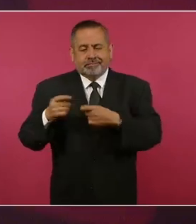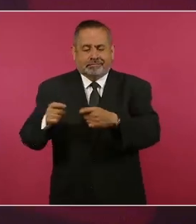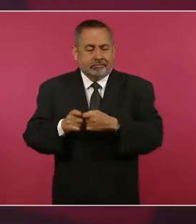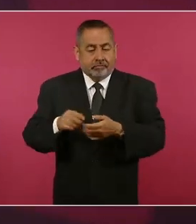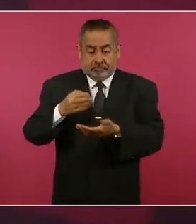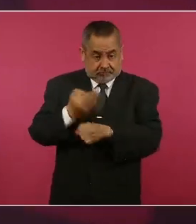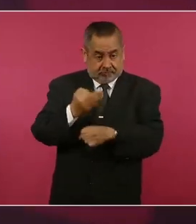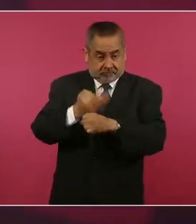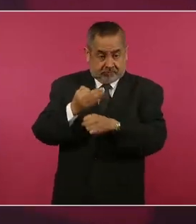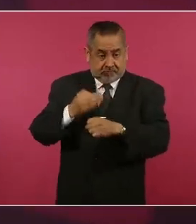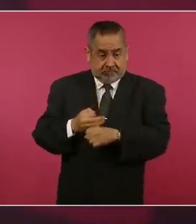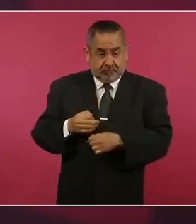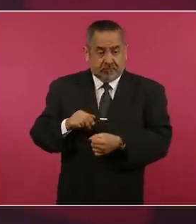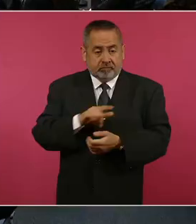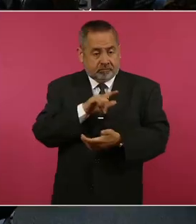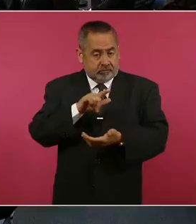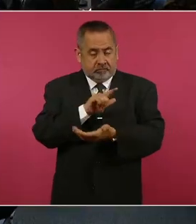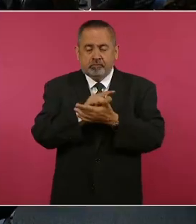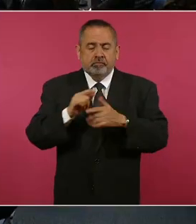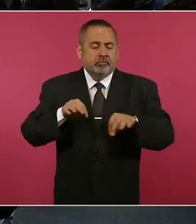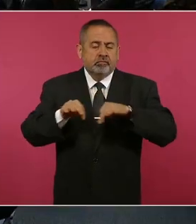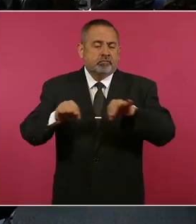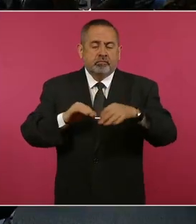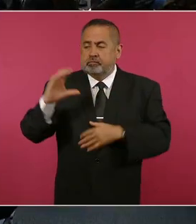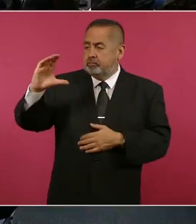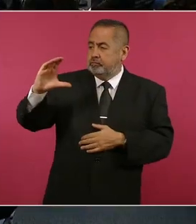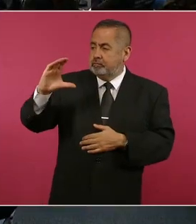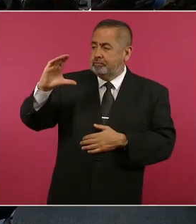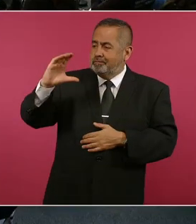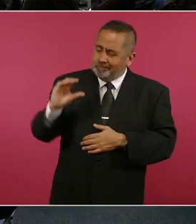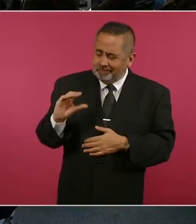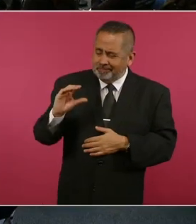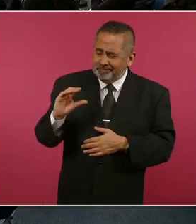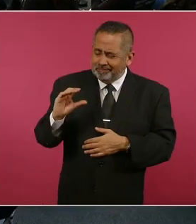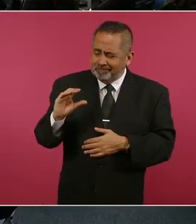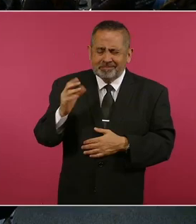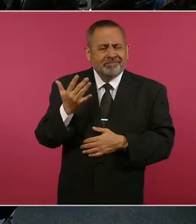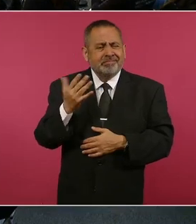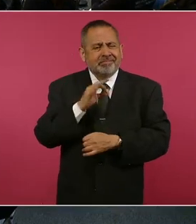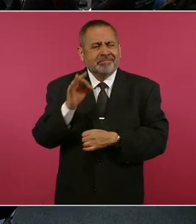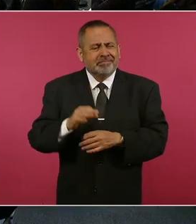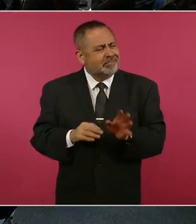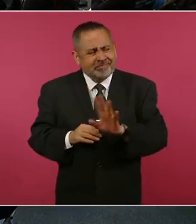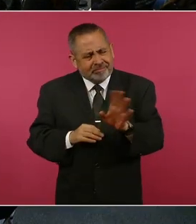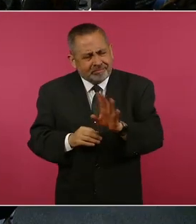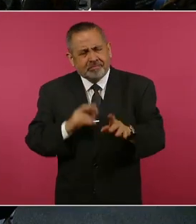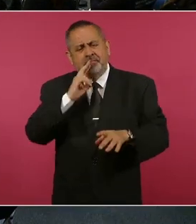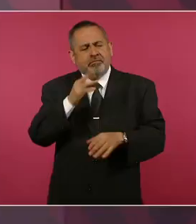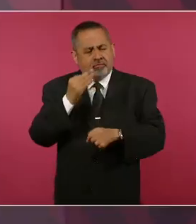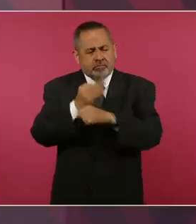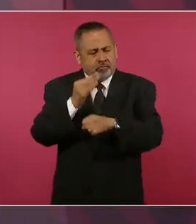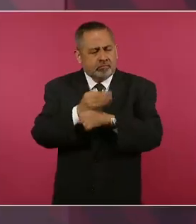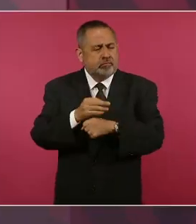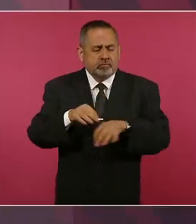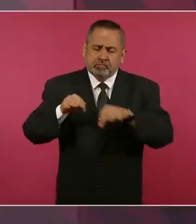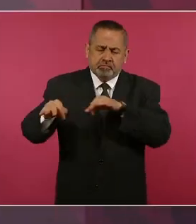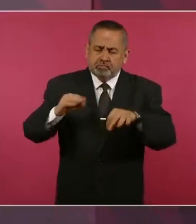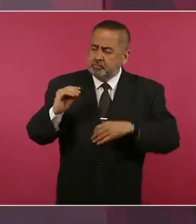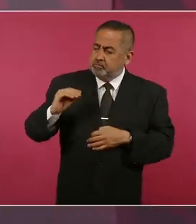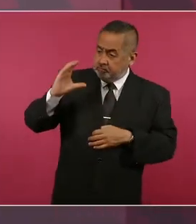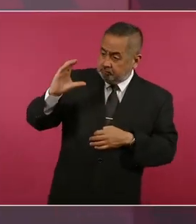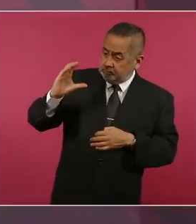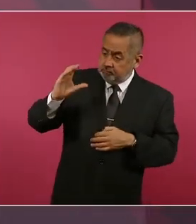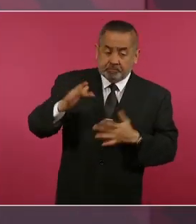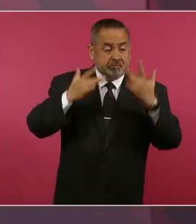50-60%. Y ahora lo que queremos es que reciban el 100%. Por eso decidimos